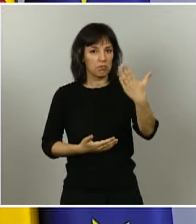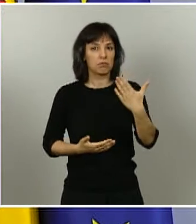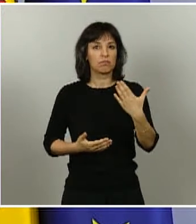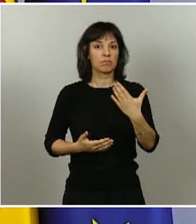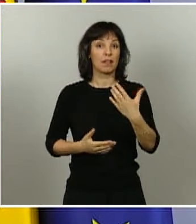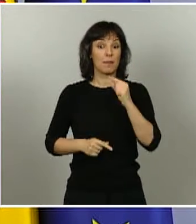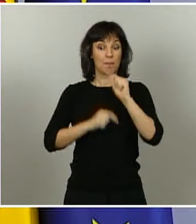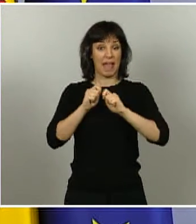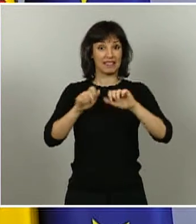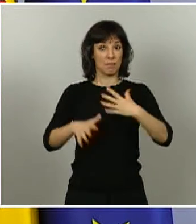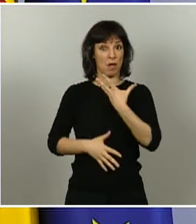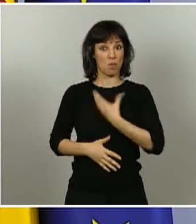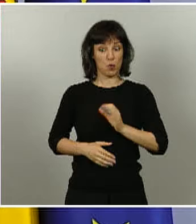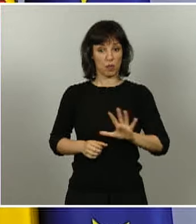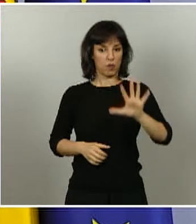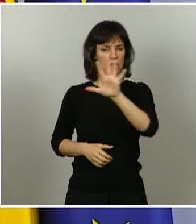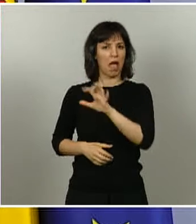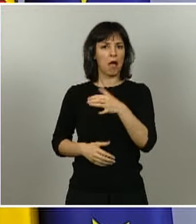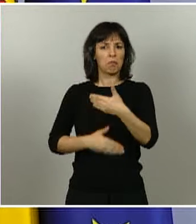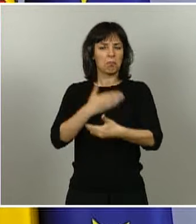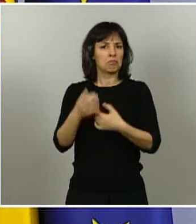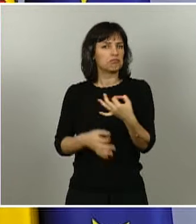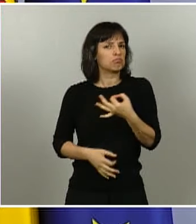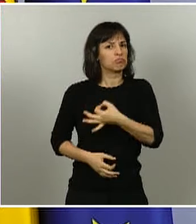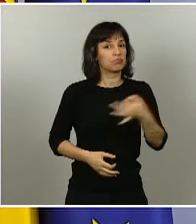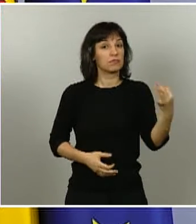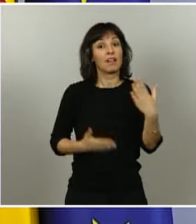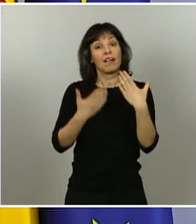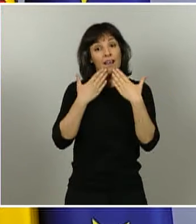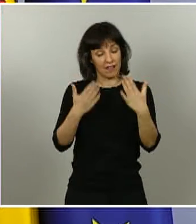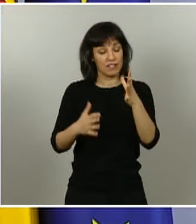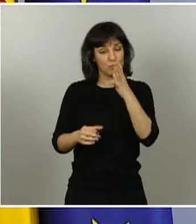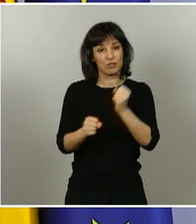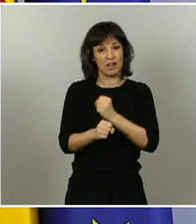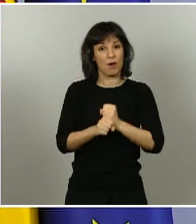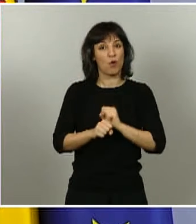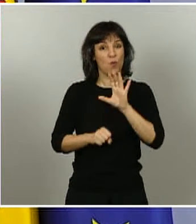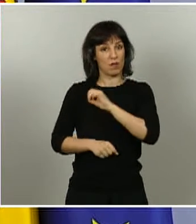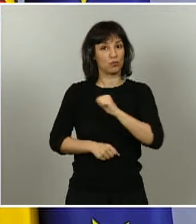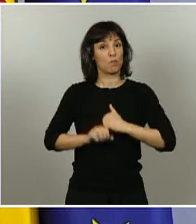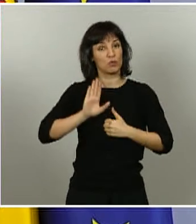está siendo muy correcta, gracias en buena parte al trabajo que está haciendo la comunidad autónoma y los ciudadanos de Murcia.